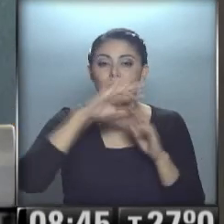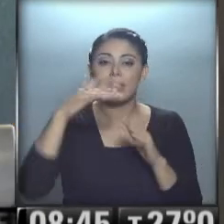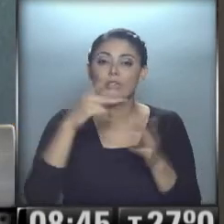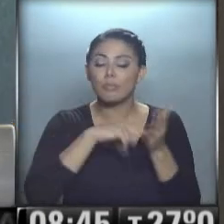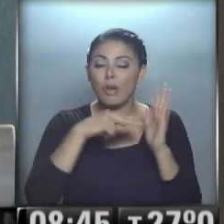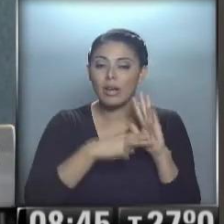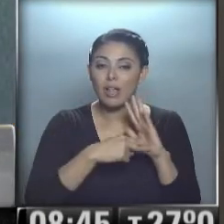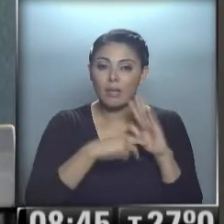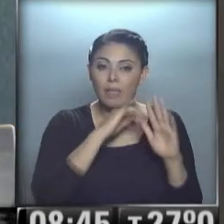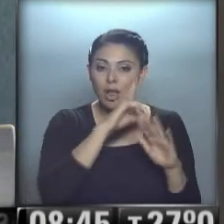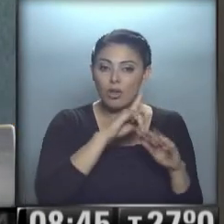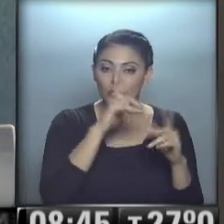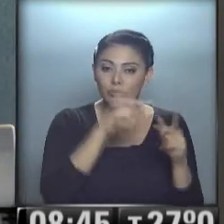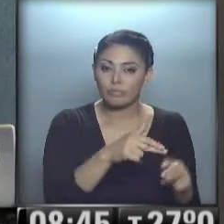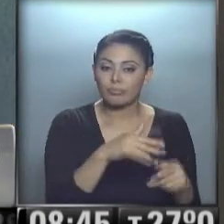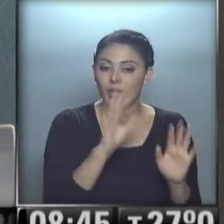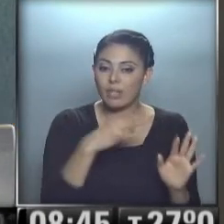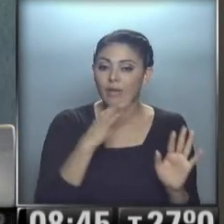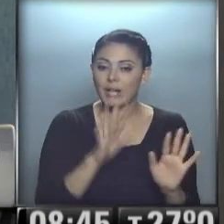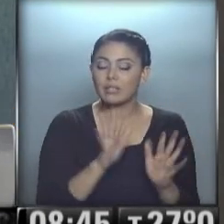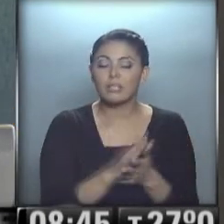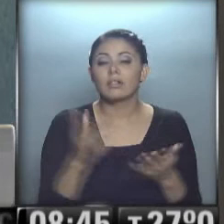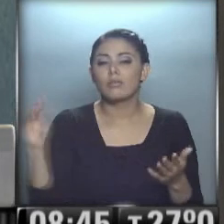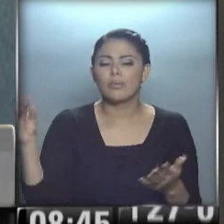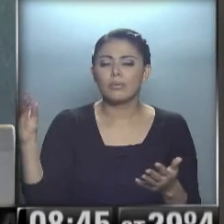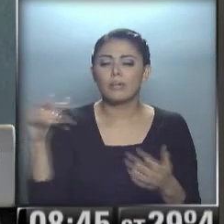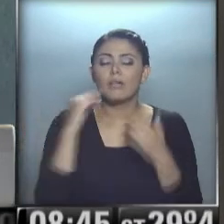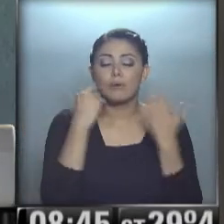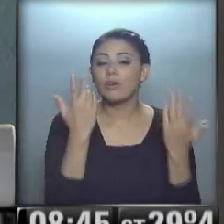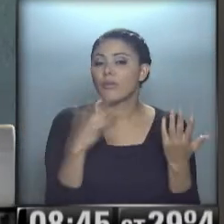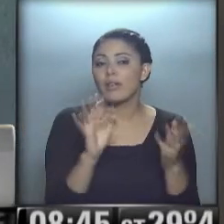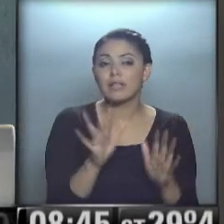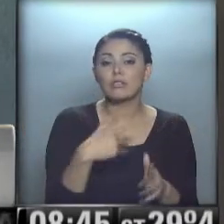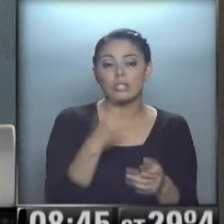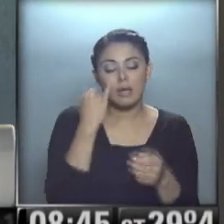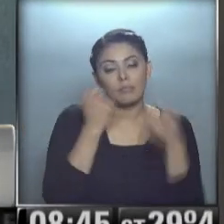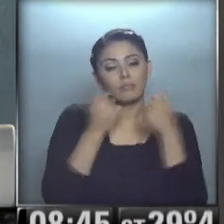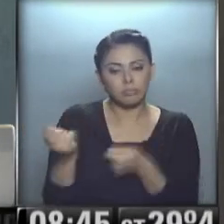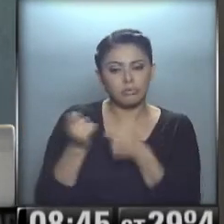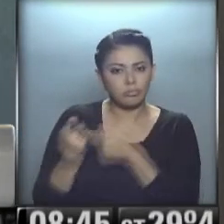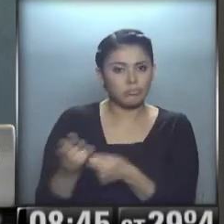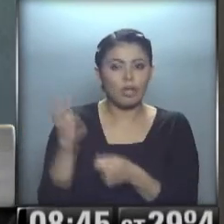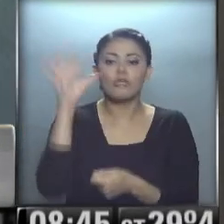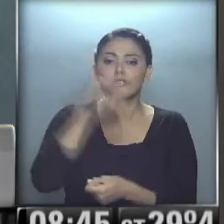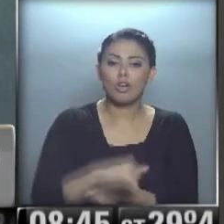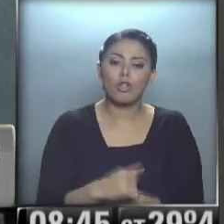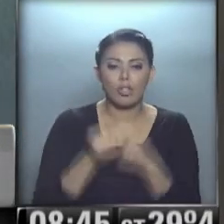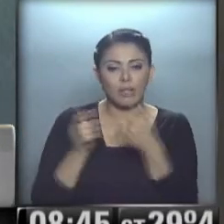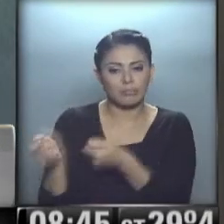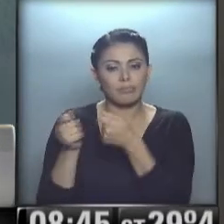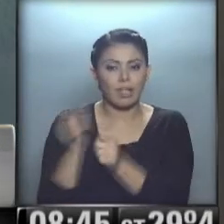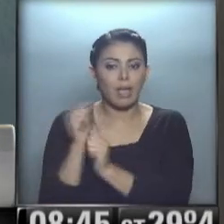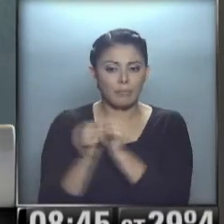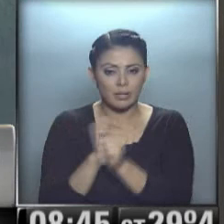esos problemas. Eso es lo que corresponde. Y bueno, pero lo tiene que hacer, lo hemos intimado varias veces, todos los días se los intima, todos los